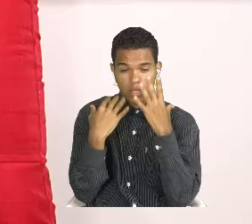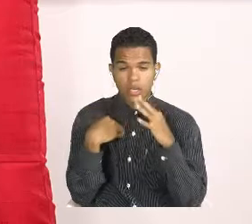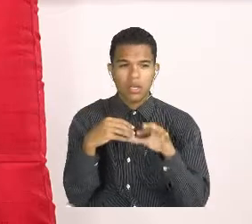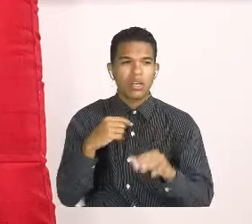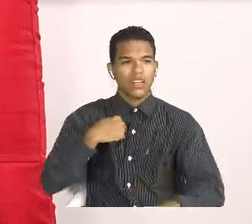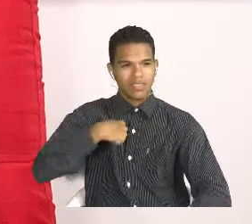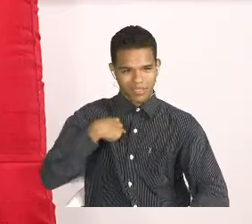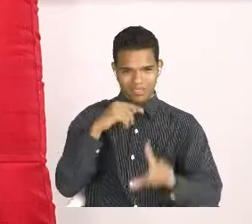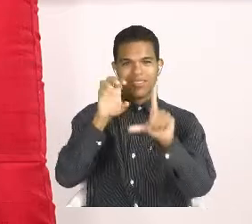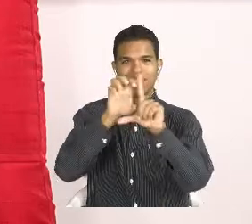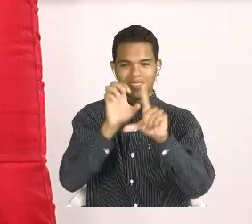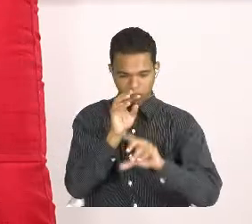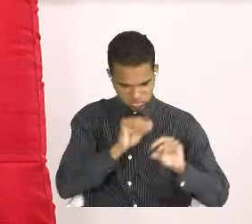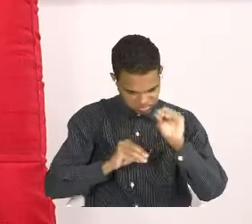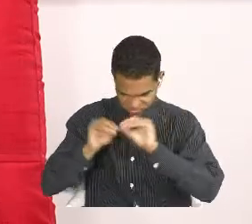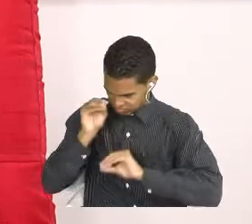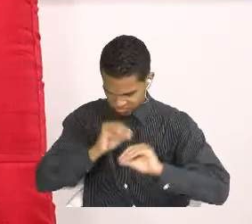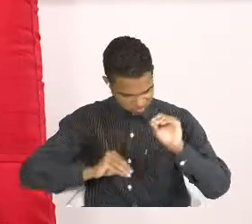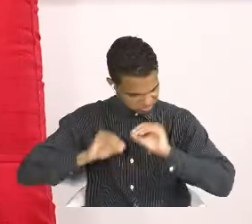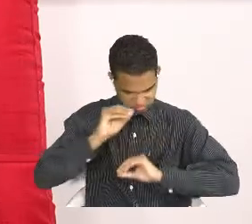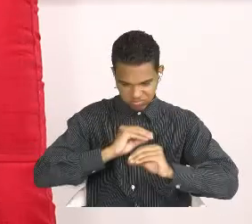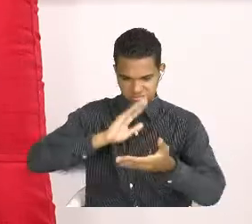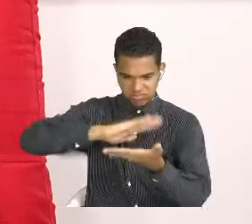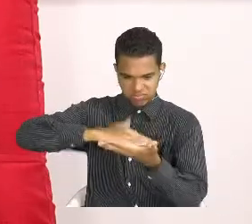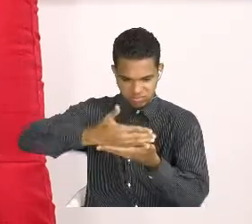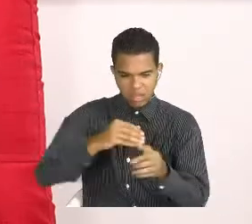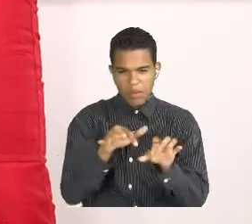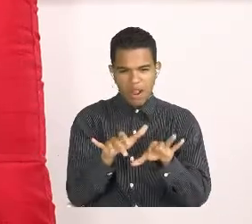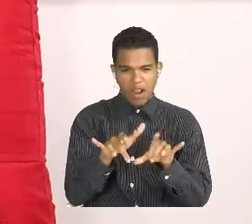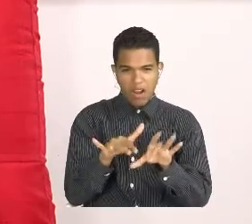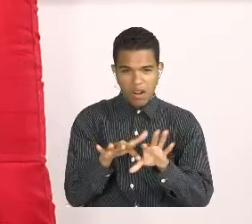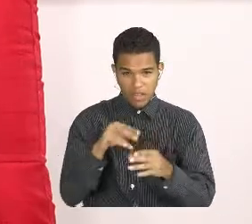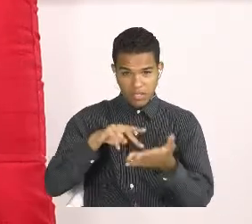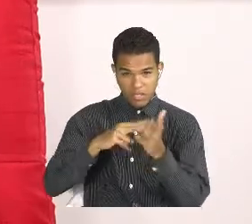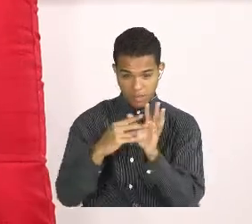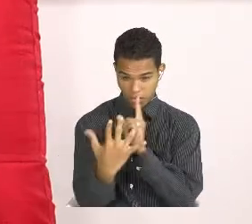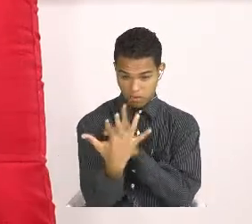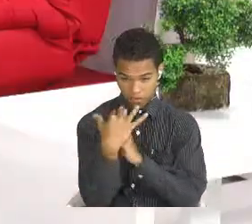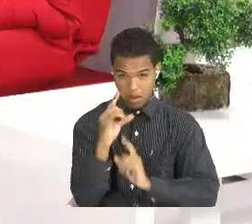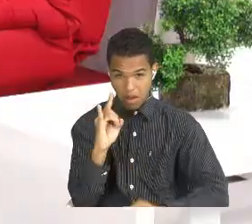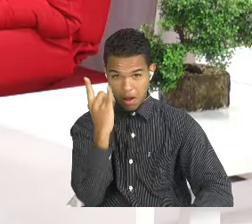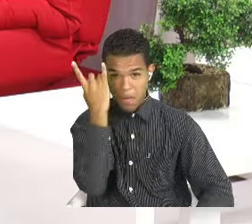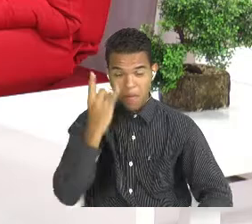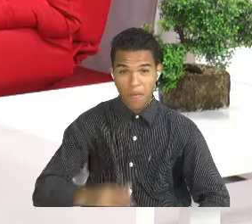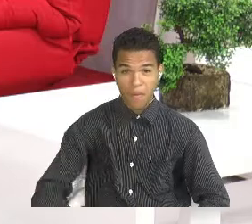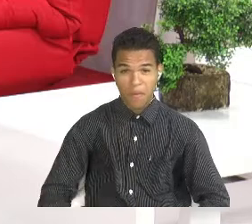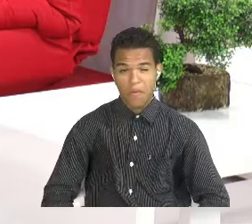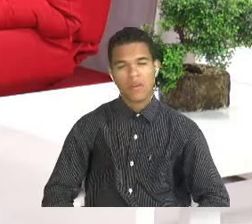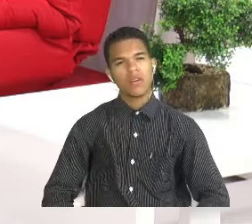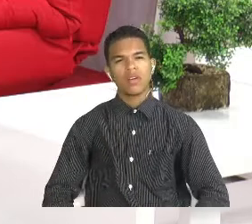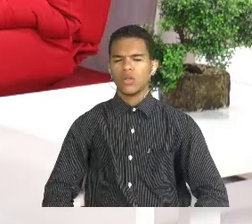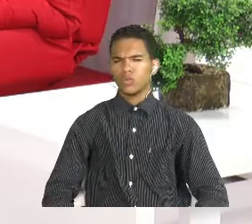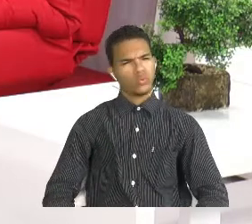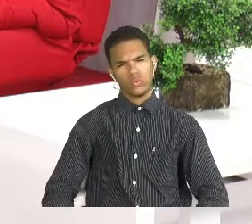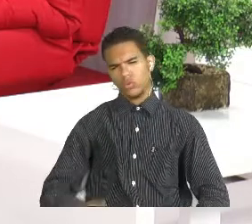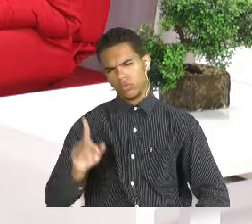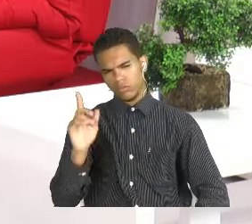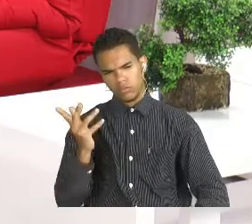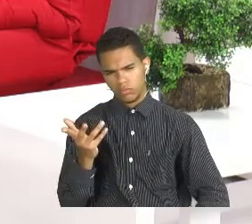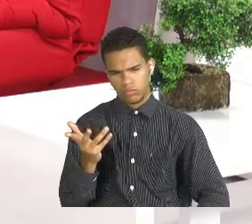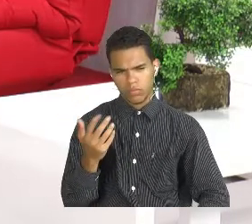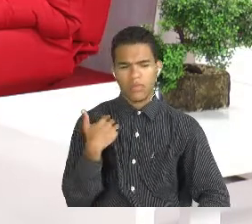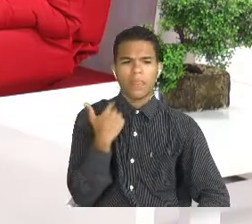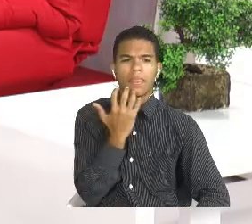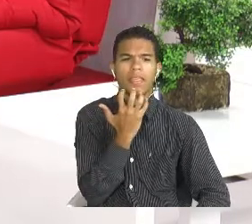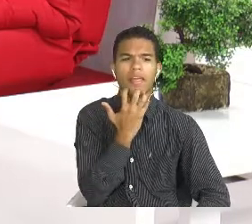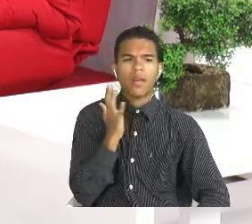pero ¿eso genera un riesgo? ¿Quiénes están propensos a sufrir de glaucoma, por ejemplo? No. El glaucoma cuando hay exposición, es una